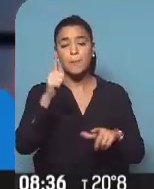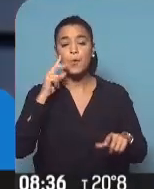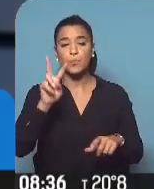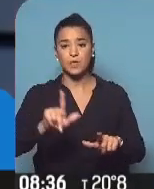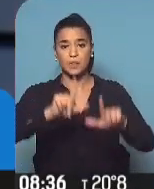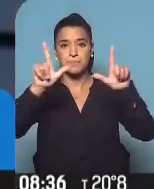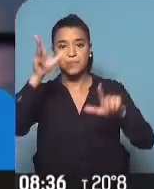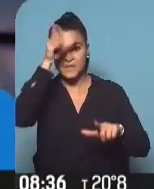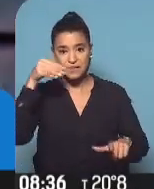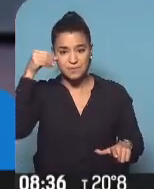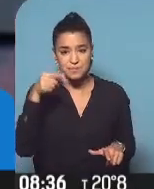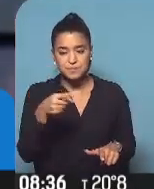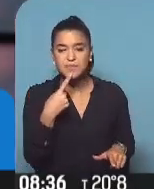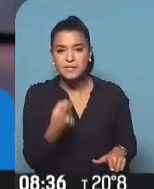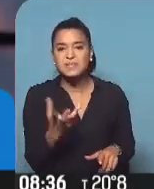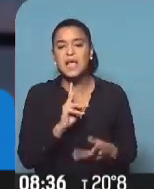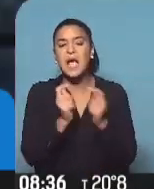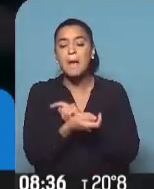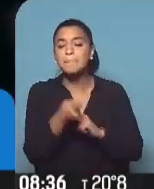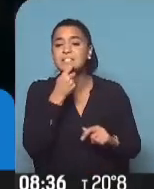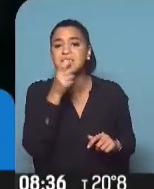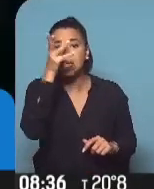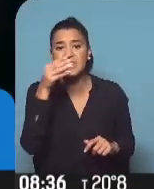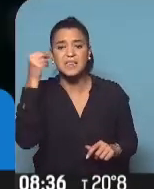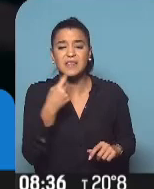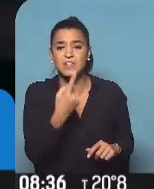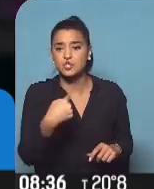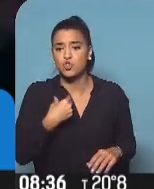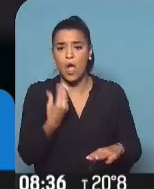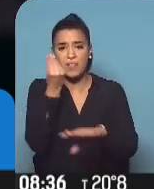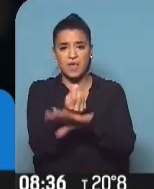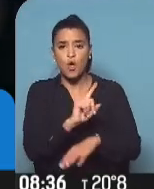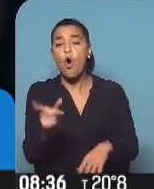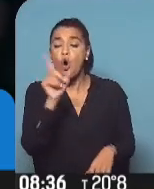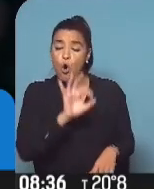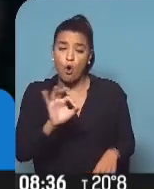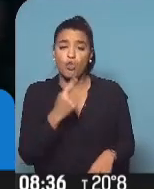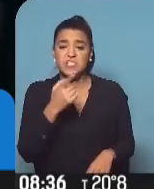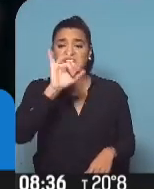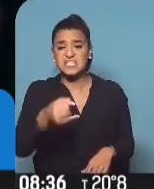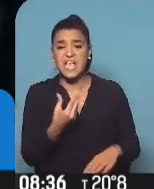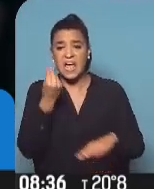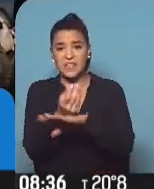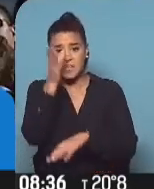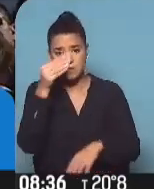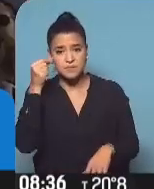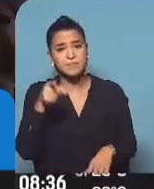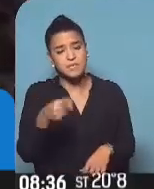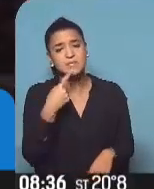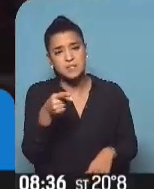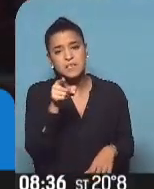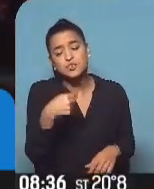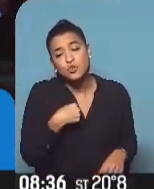de Cristina Kirchner. ¿El escenario político cambia si Cristina finalmente dice no soy candidata o dice sí, soy candidata a presidente? Yo te diría que es la